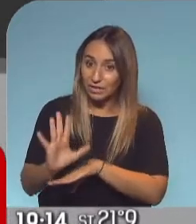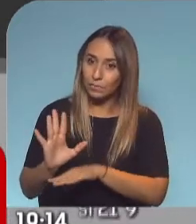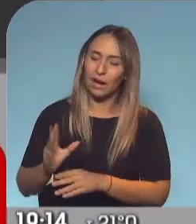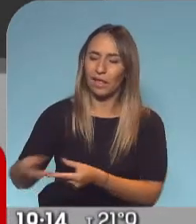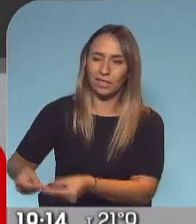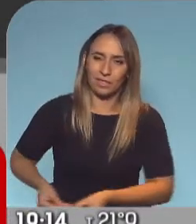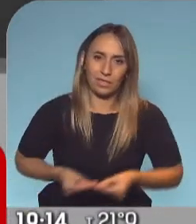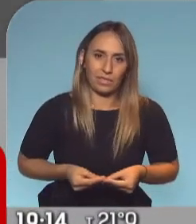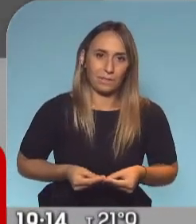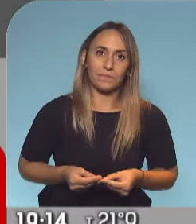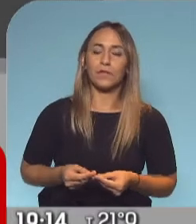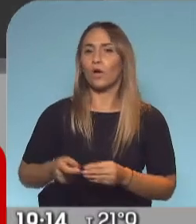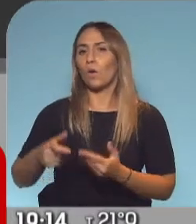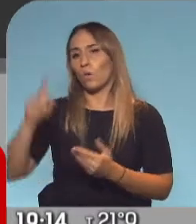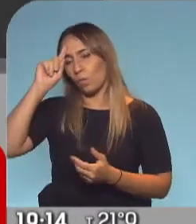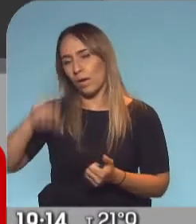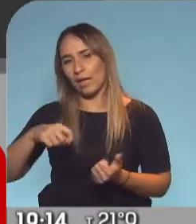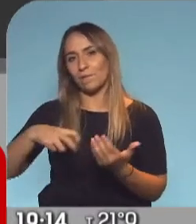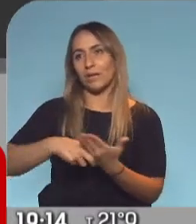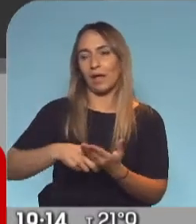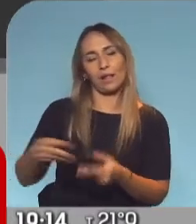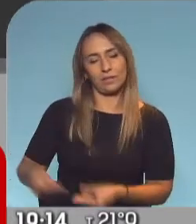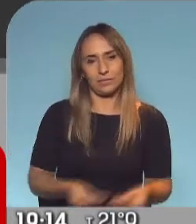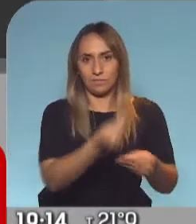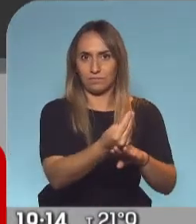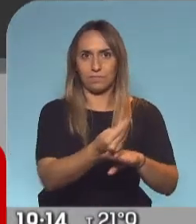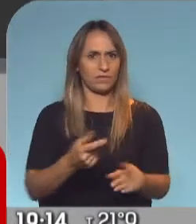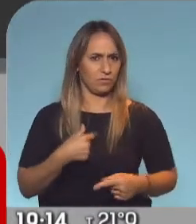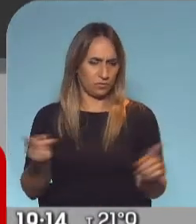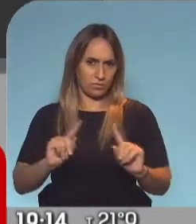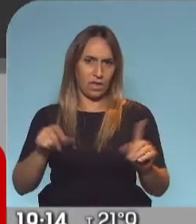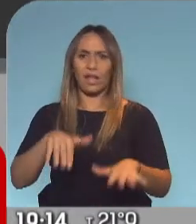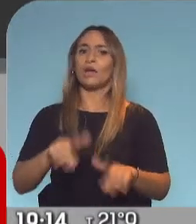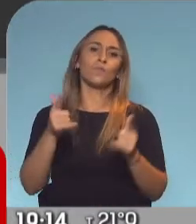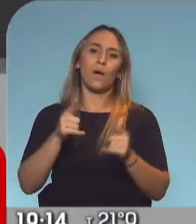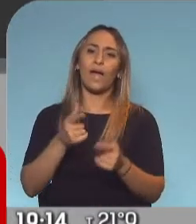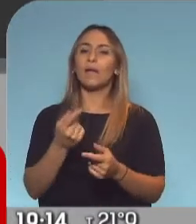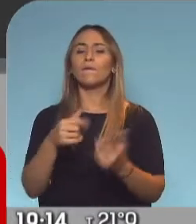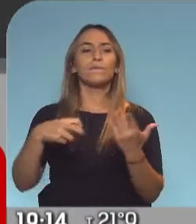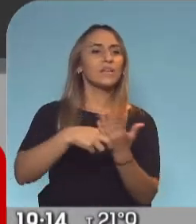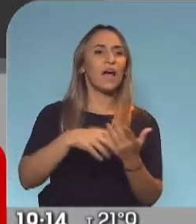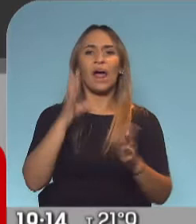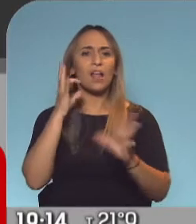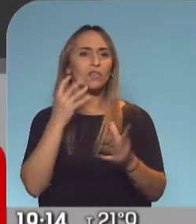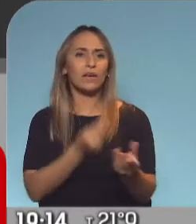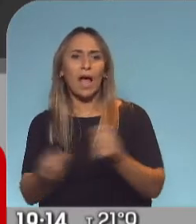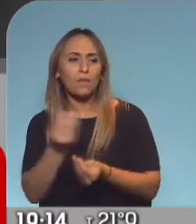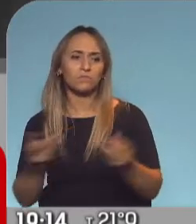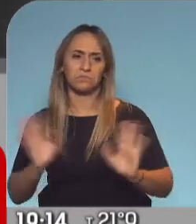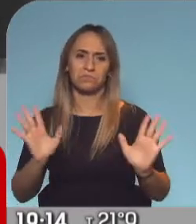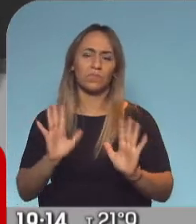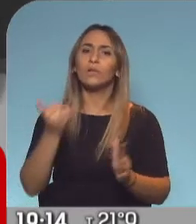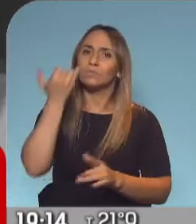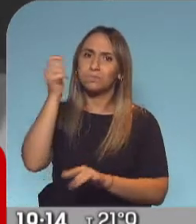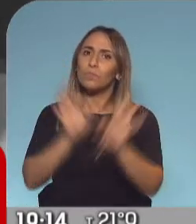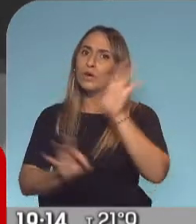escondidas jueces y fiscales. Acá no hay ningún cambio de causas ni de fiscales en ninguno de los proyectos que se presentaron